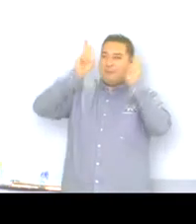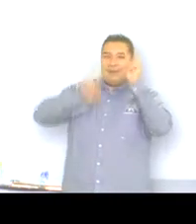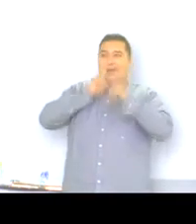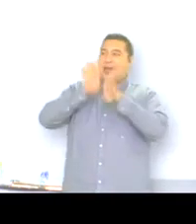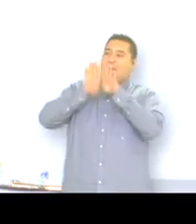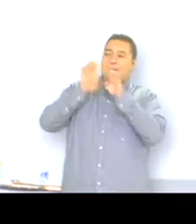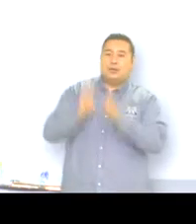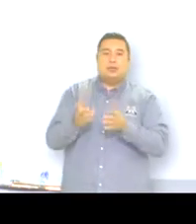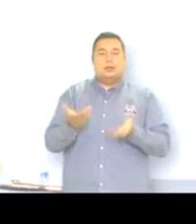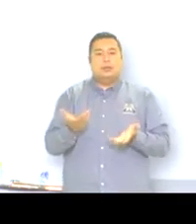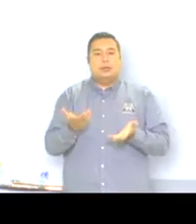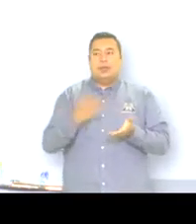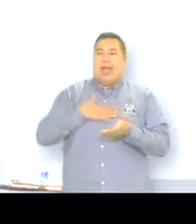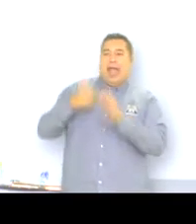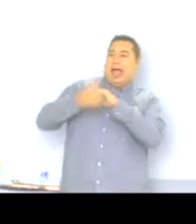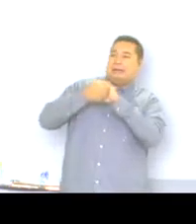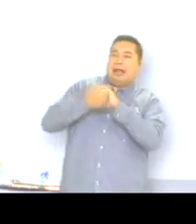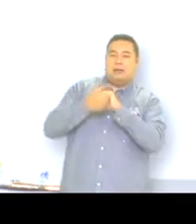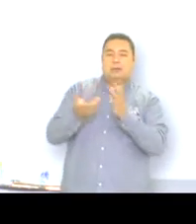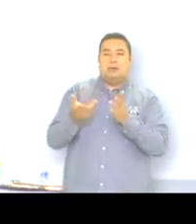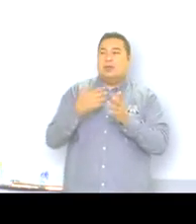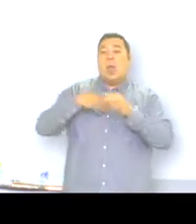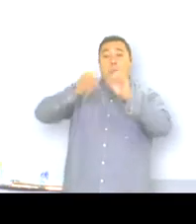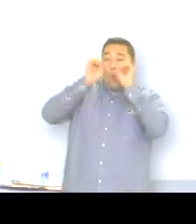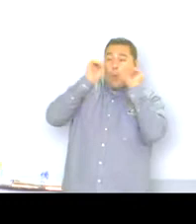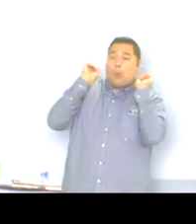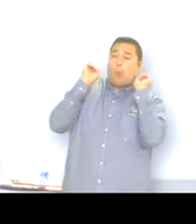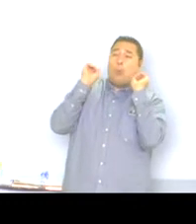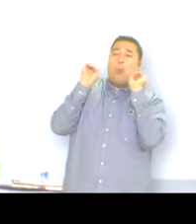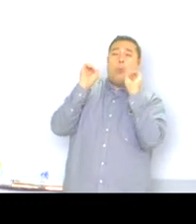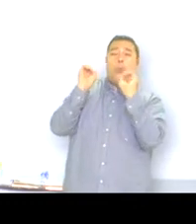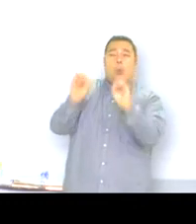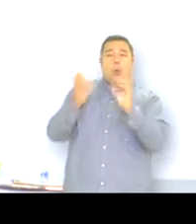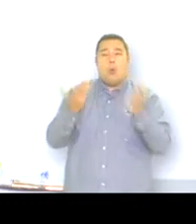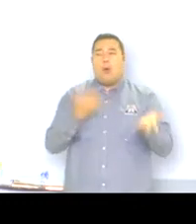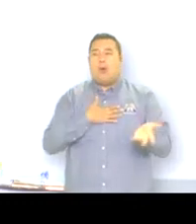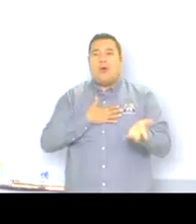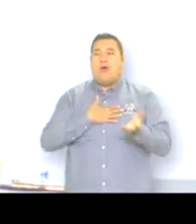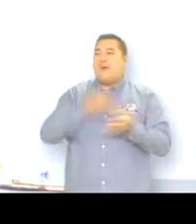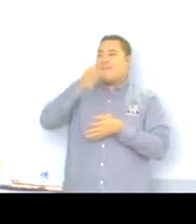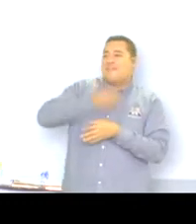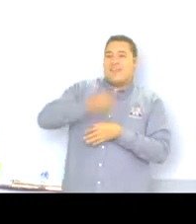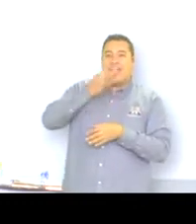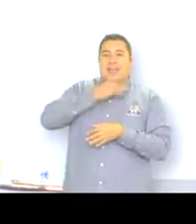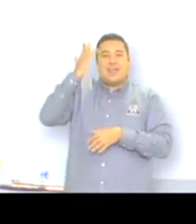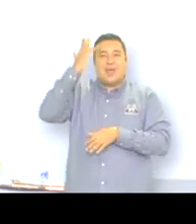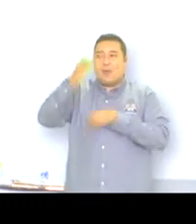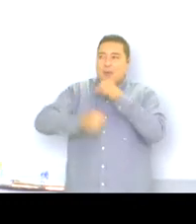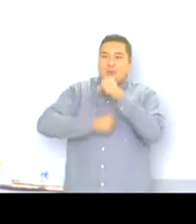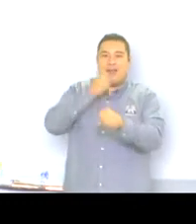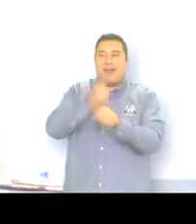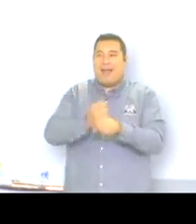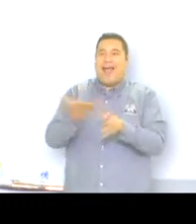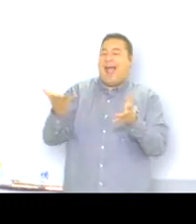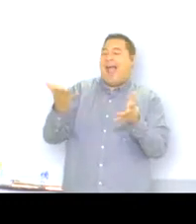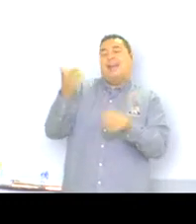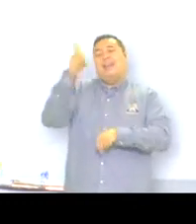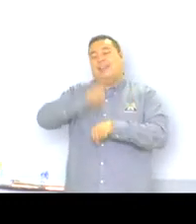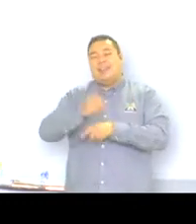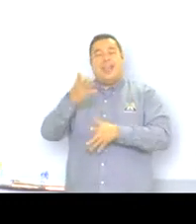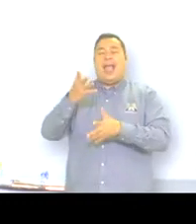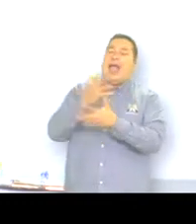a saludarles, porque no los hemos visto durante mucho tiempo, o a festejar algún cumpleaños, o a festejar algún día